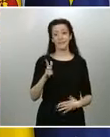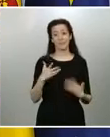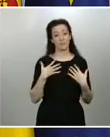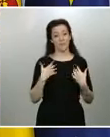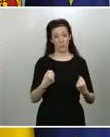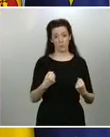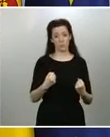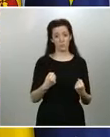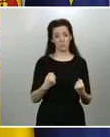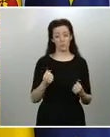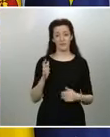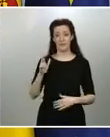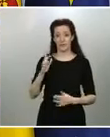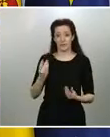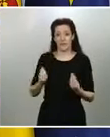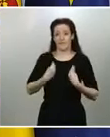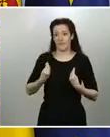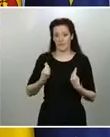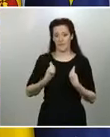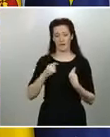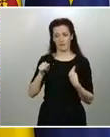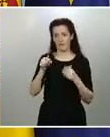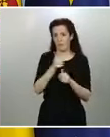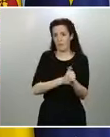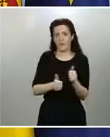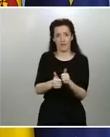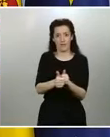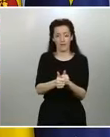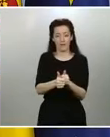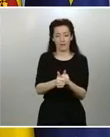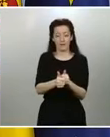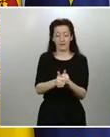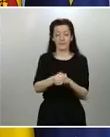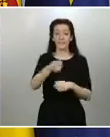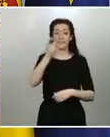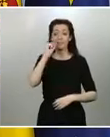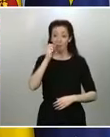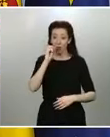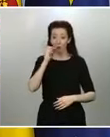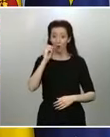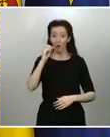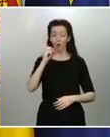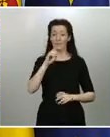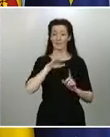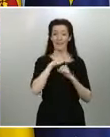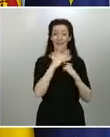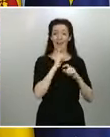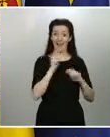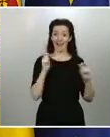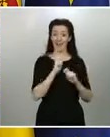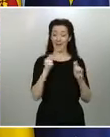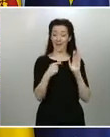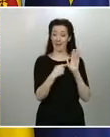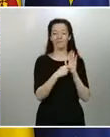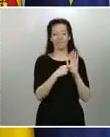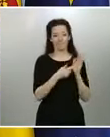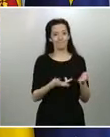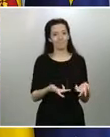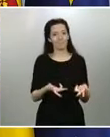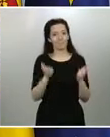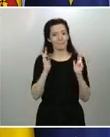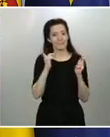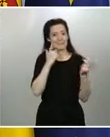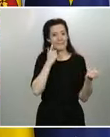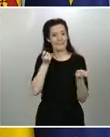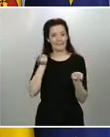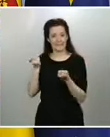la vida solamente un instrumento de este rango y significación que además exige la aprobación